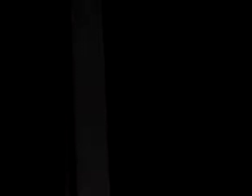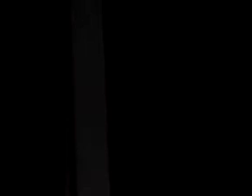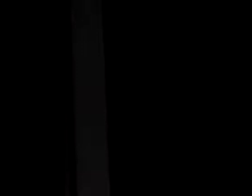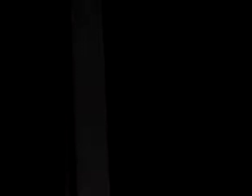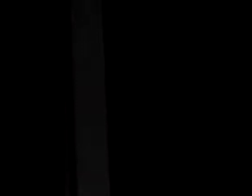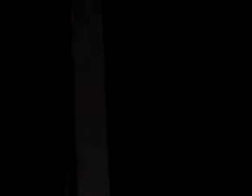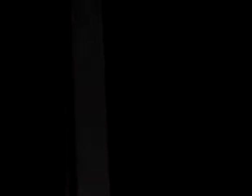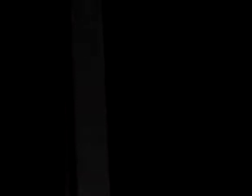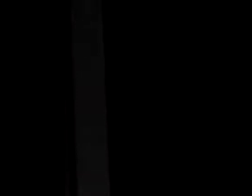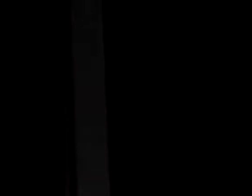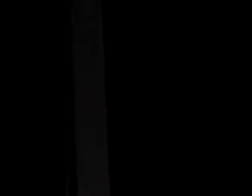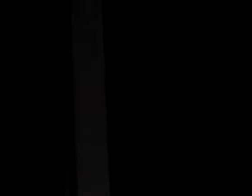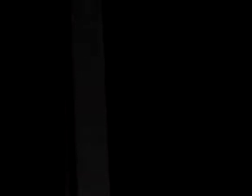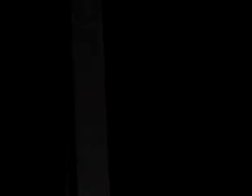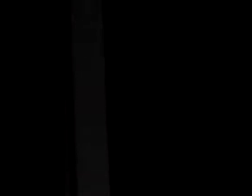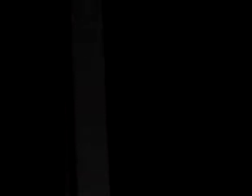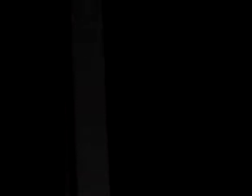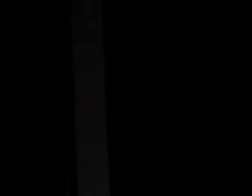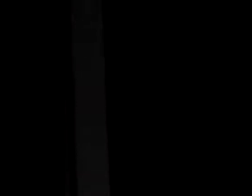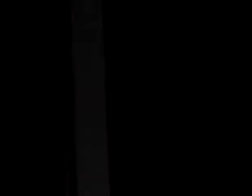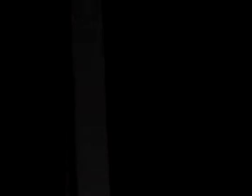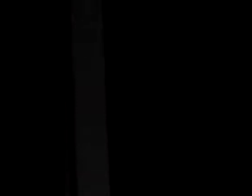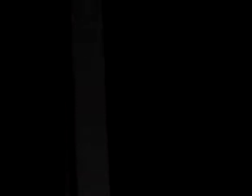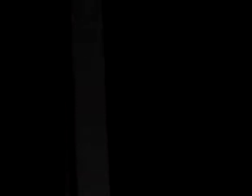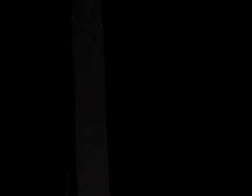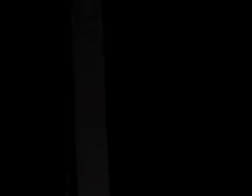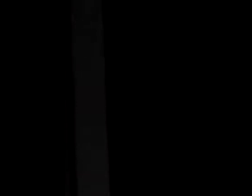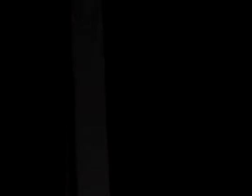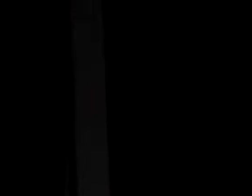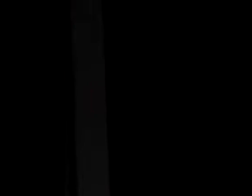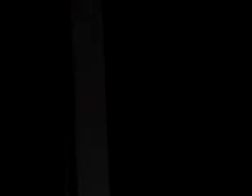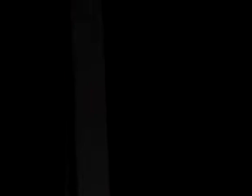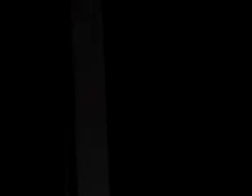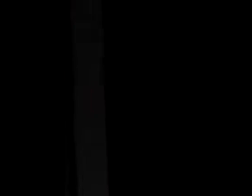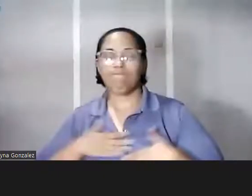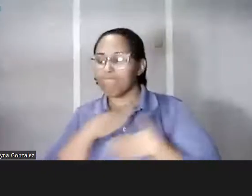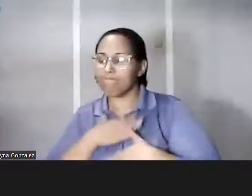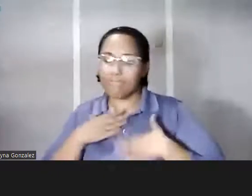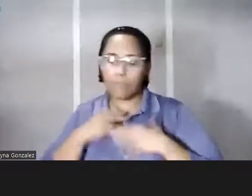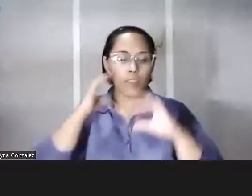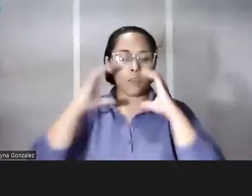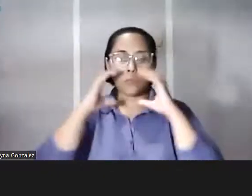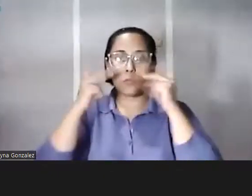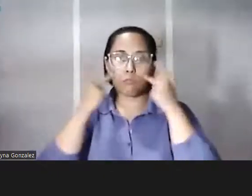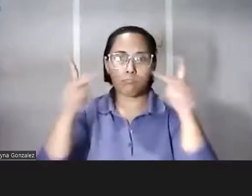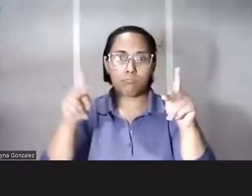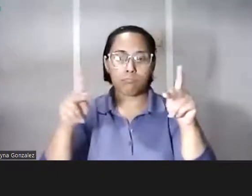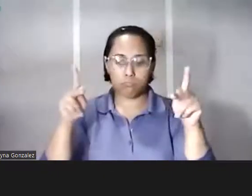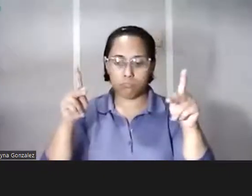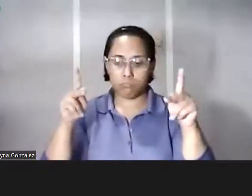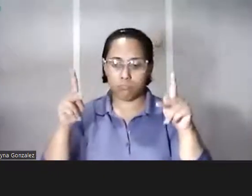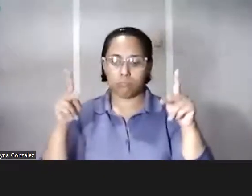esa pluralidad, esa diversidad de enfoques, yo creo que enriquece mucho la conversación pública y,